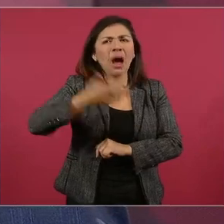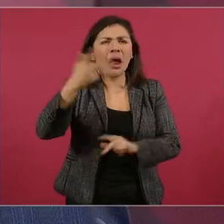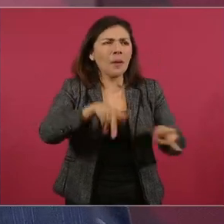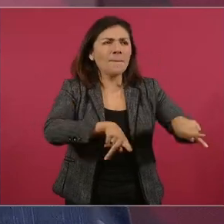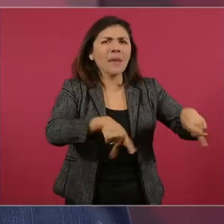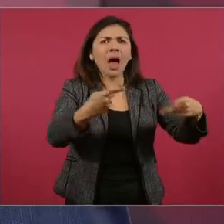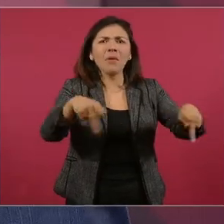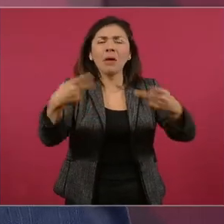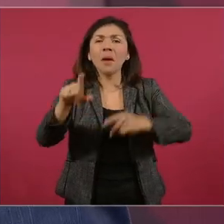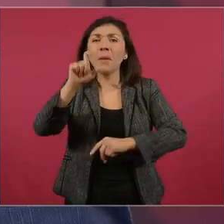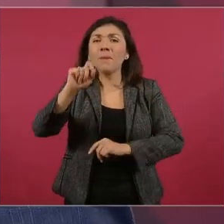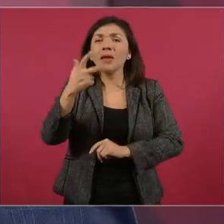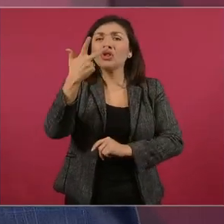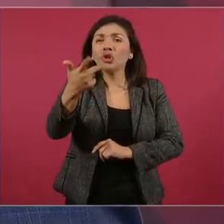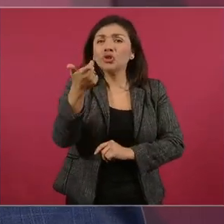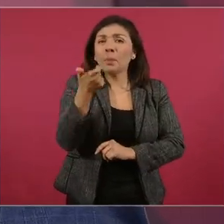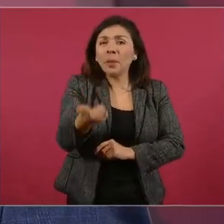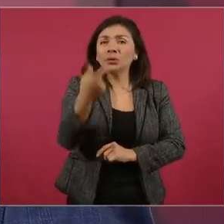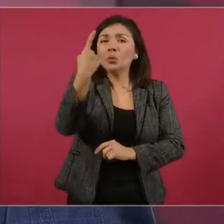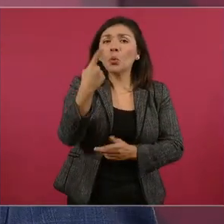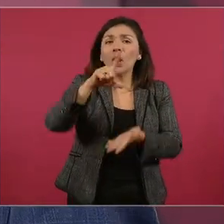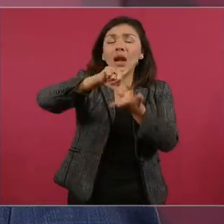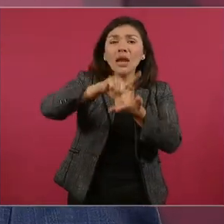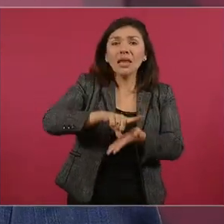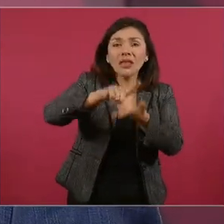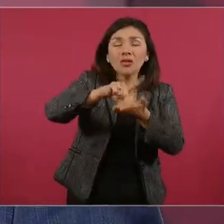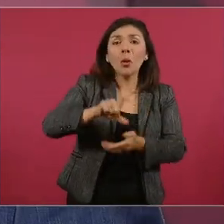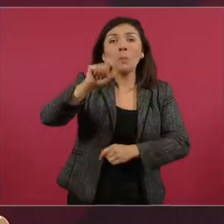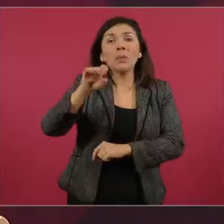vendiéndose la gasolina a 28, 29 pesos.